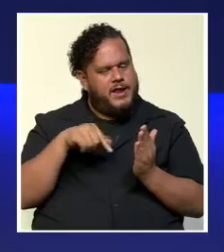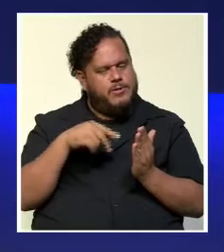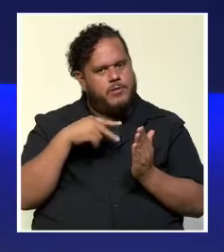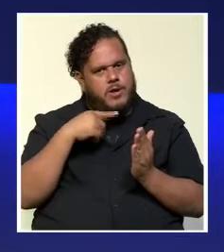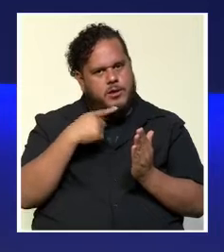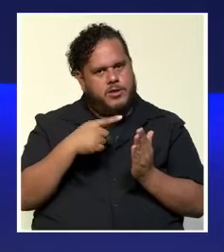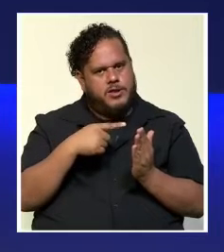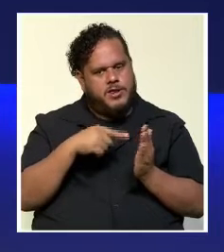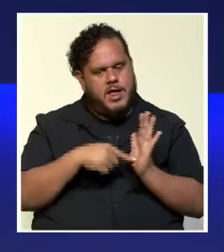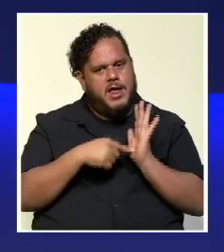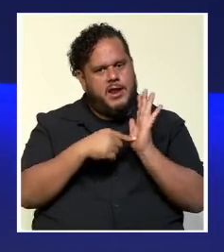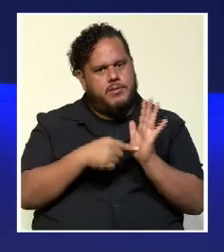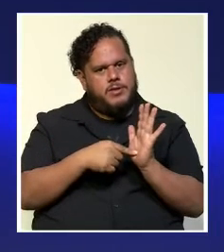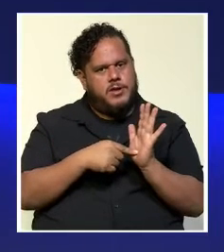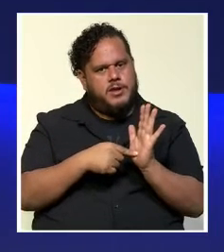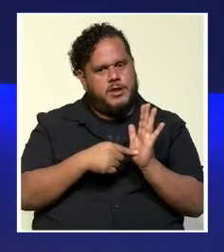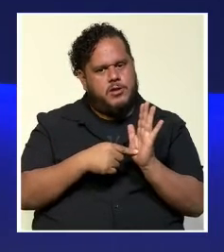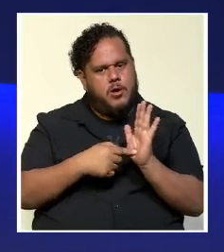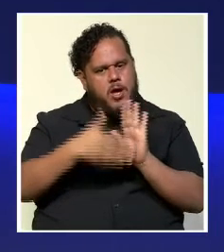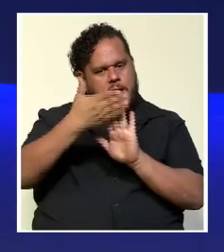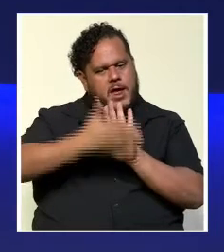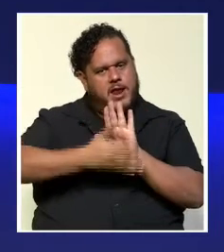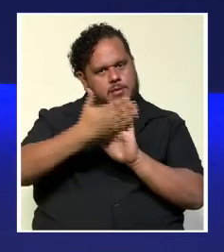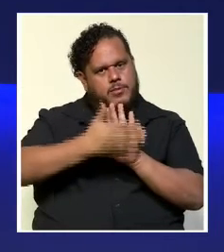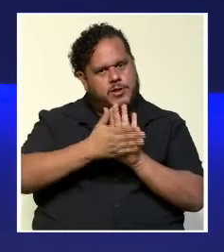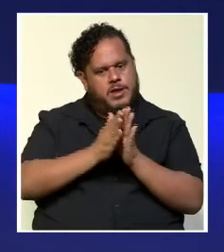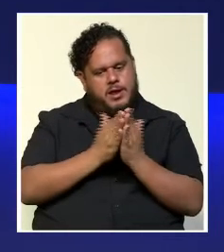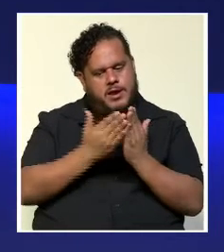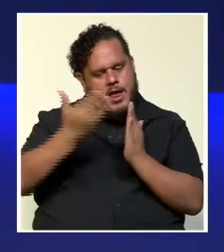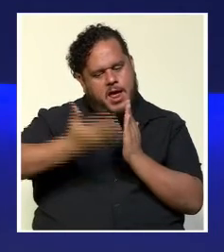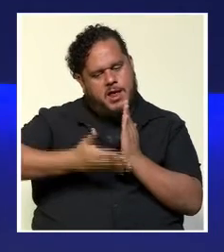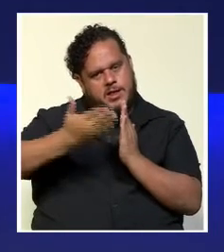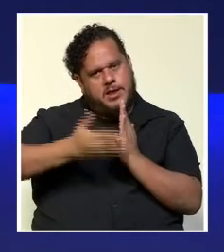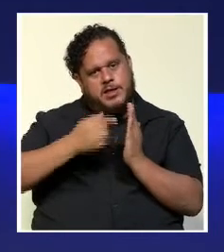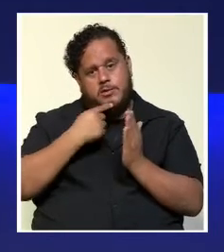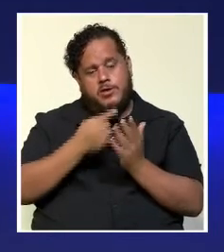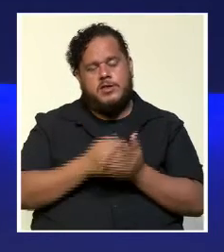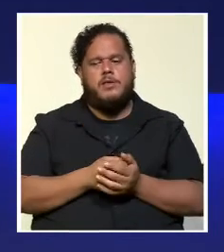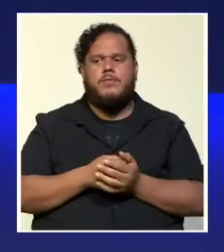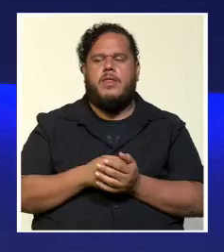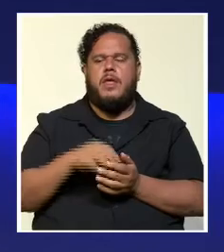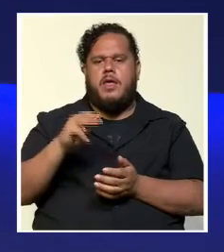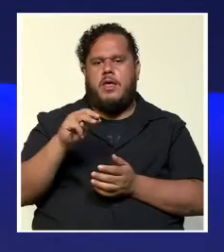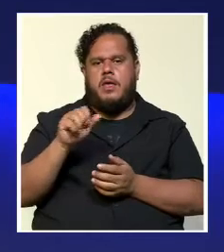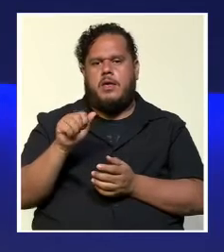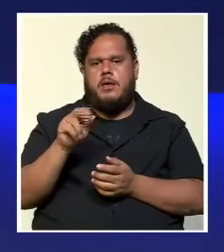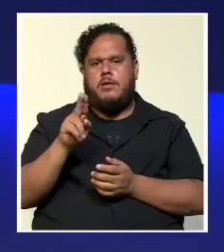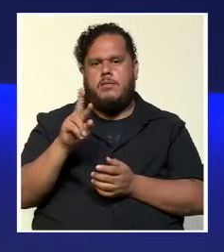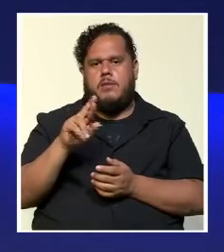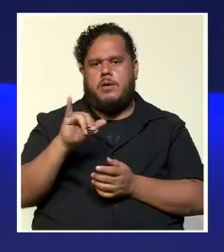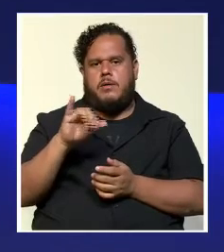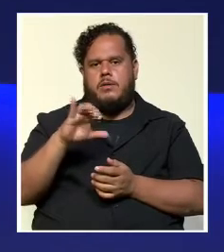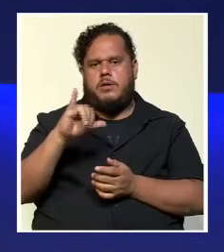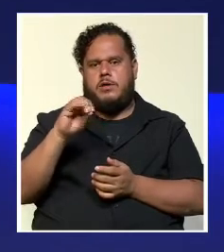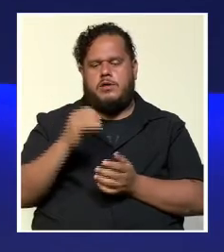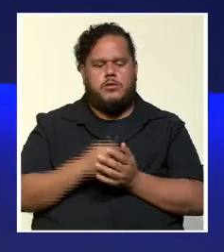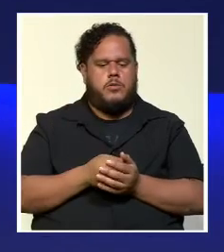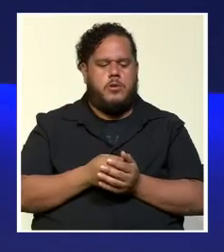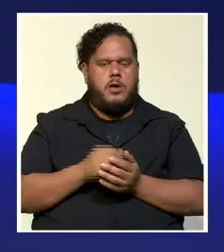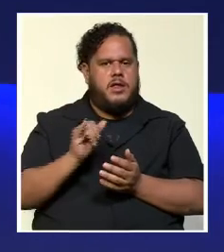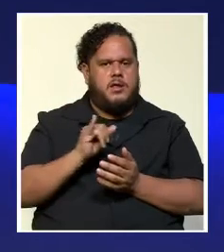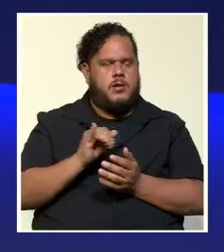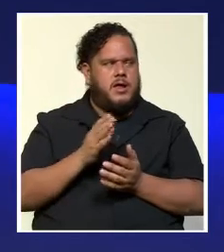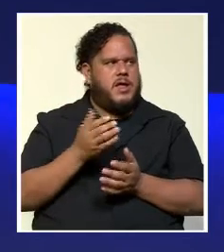en la presentación, en la contraportada lo dice Camilo Retana, que Mauricio es como cuando se